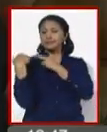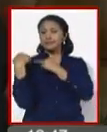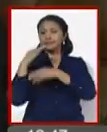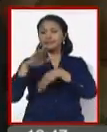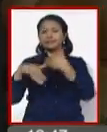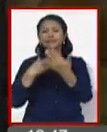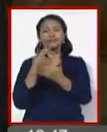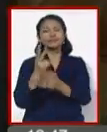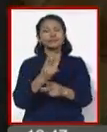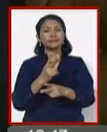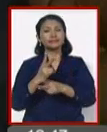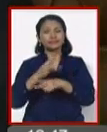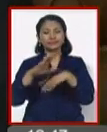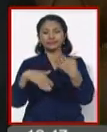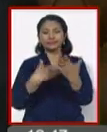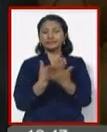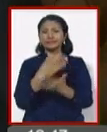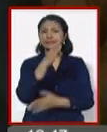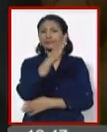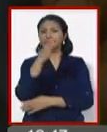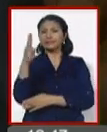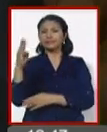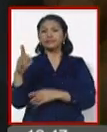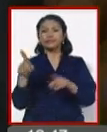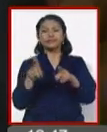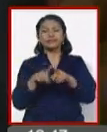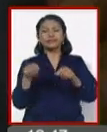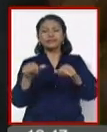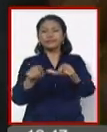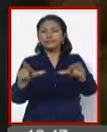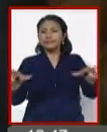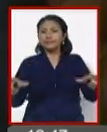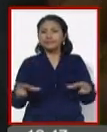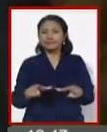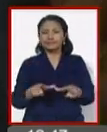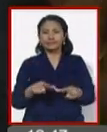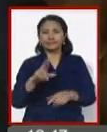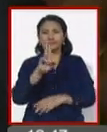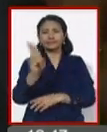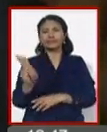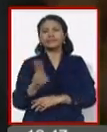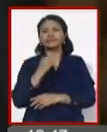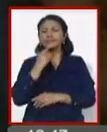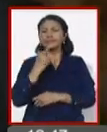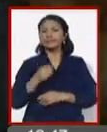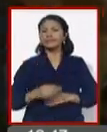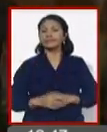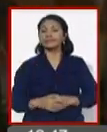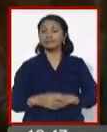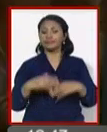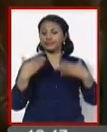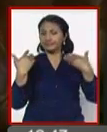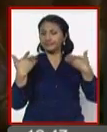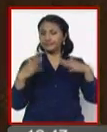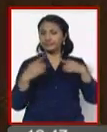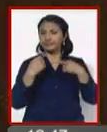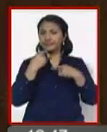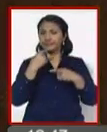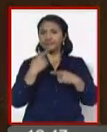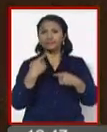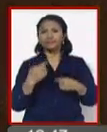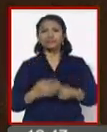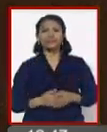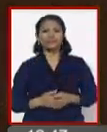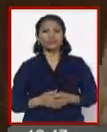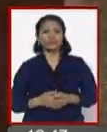todo el mantenimiento de todos los baños y, por supuesto, de las áreas de nuestra universidad. Esa es la licitación justamente que se